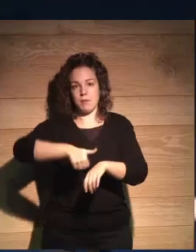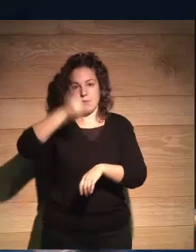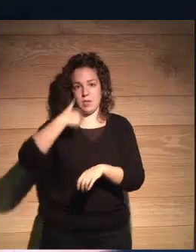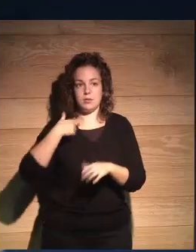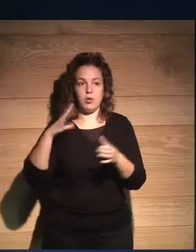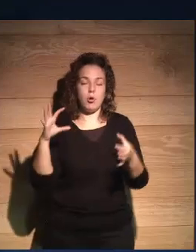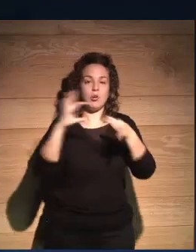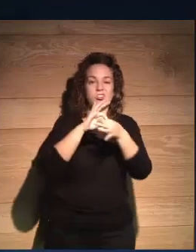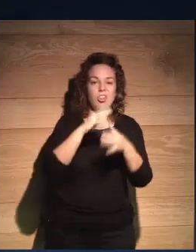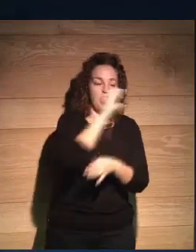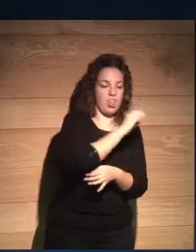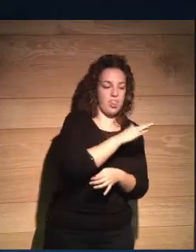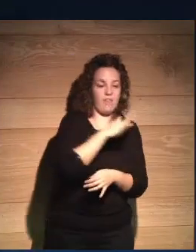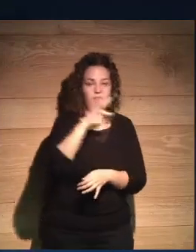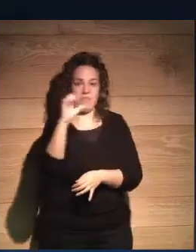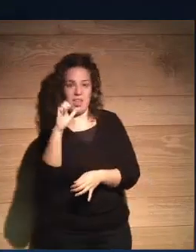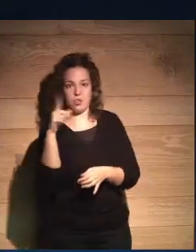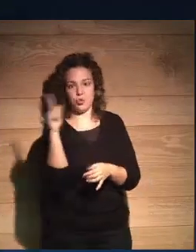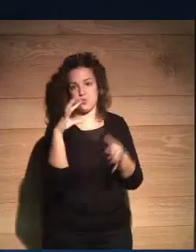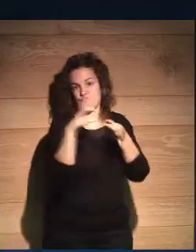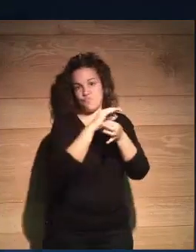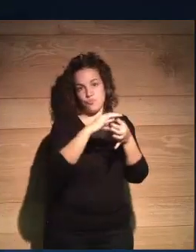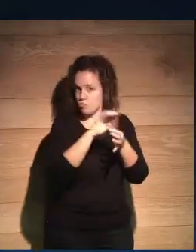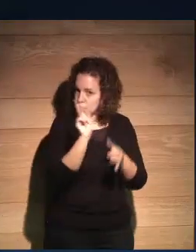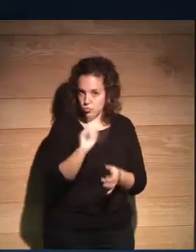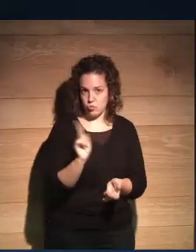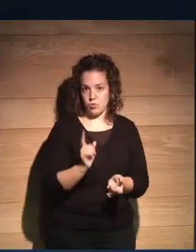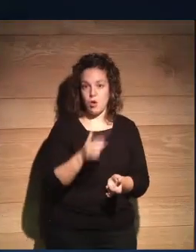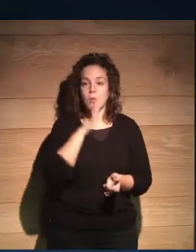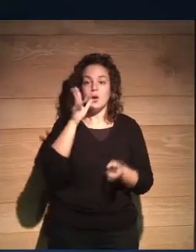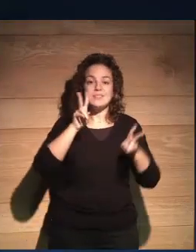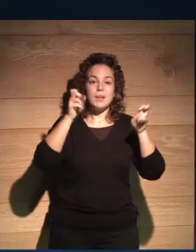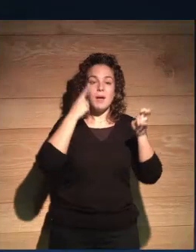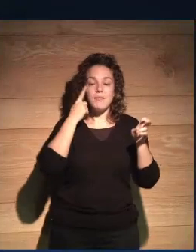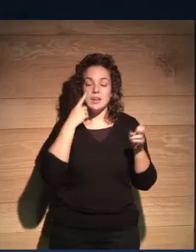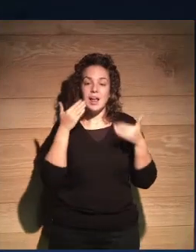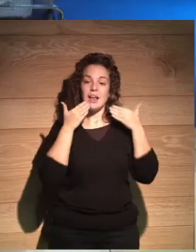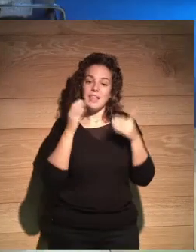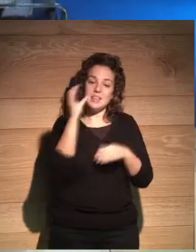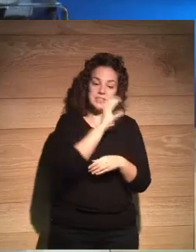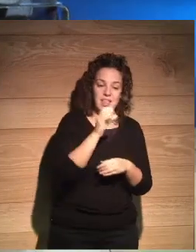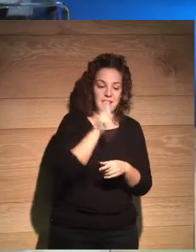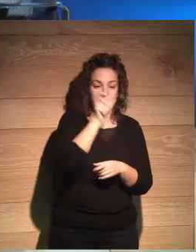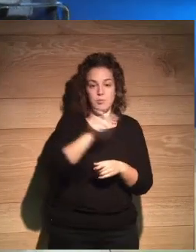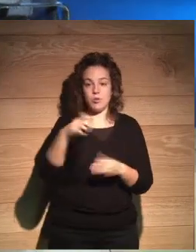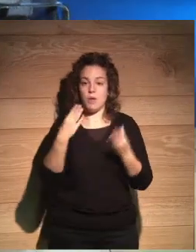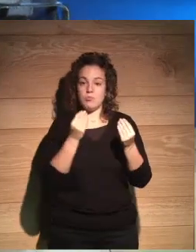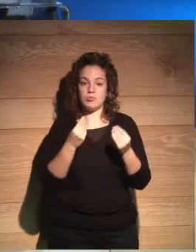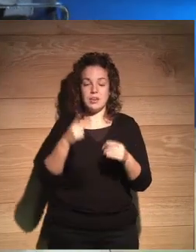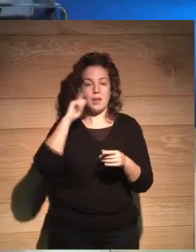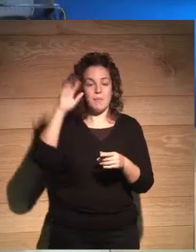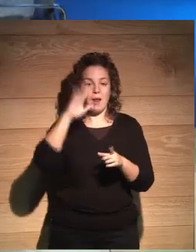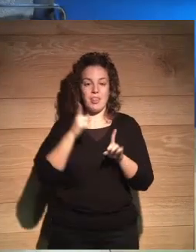y fe, que no, es ciencia y religión, sabes tú que no, tú que te lo has leído. El tema es ver cómo gracias a la ciencia mucha gente que parece